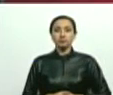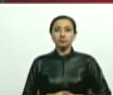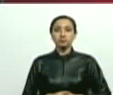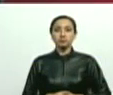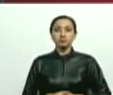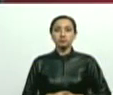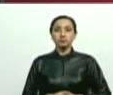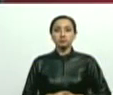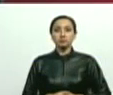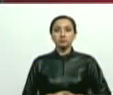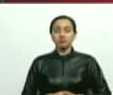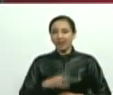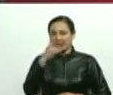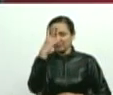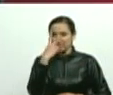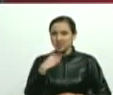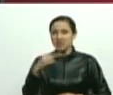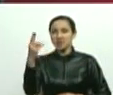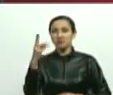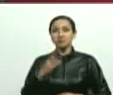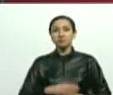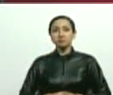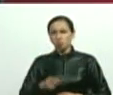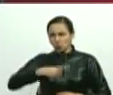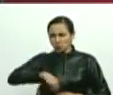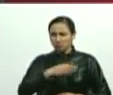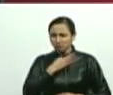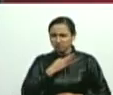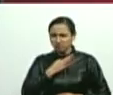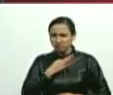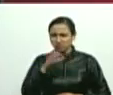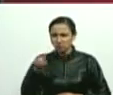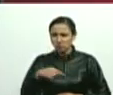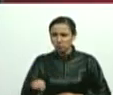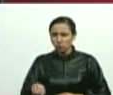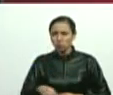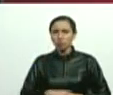Las miserias. ¿A ustedes les gusta eso?